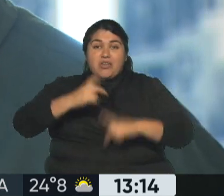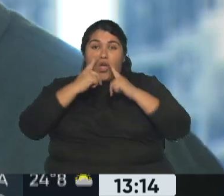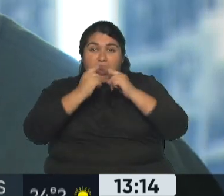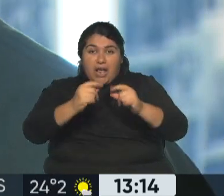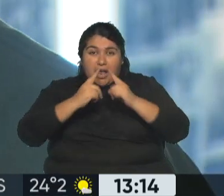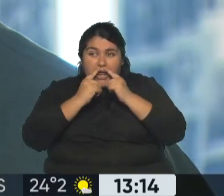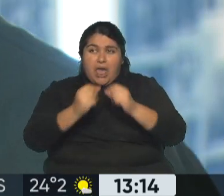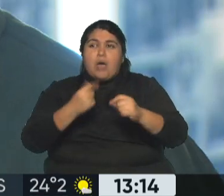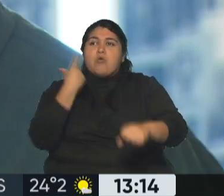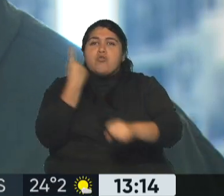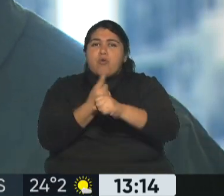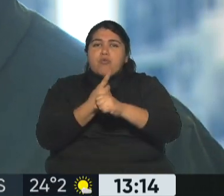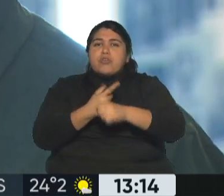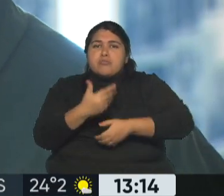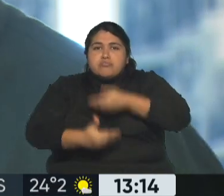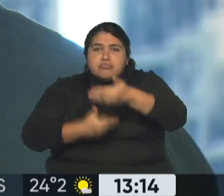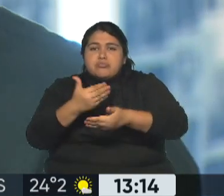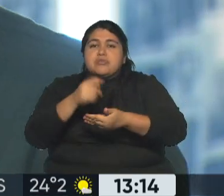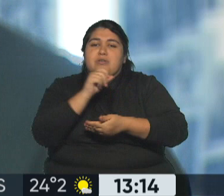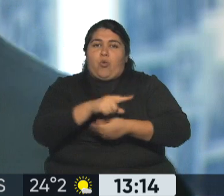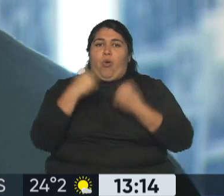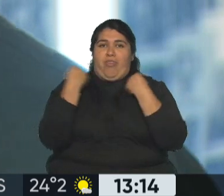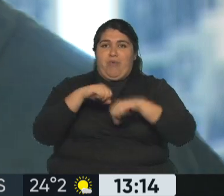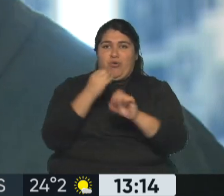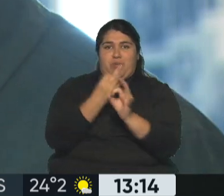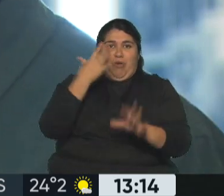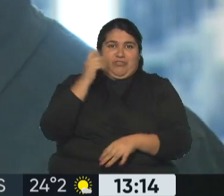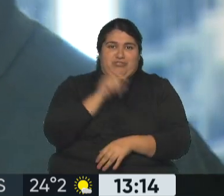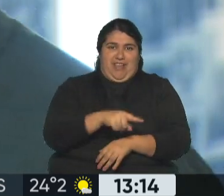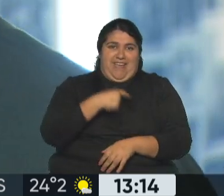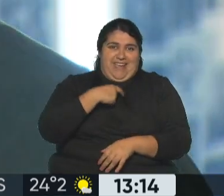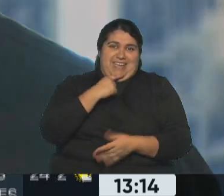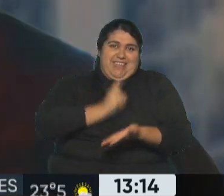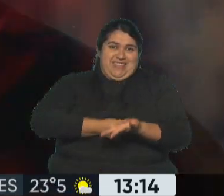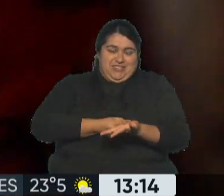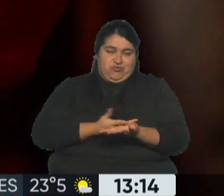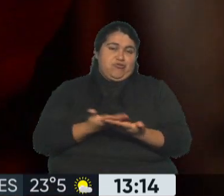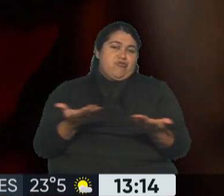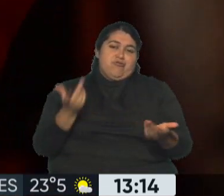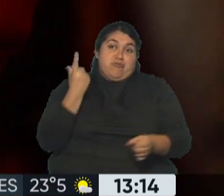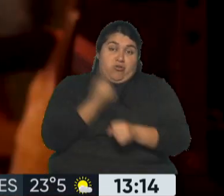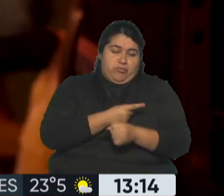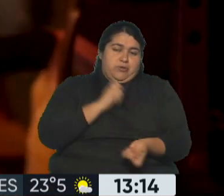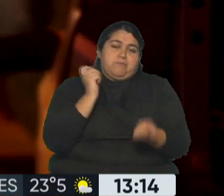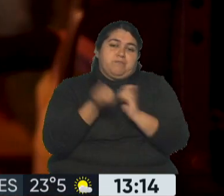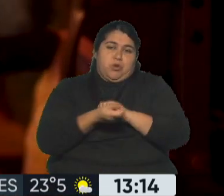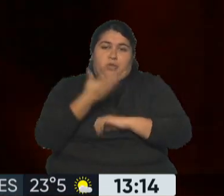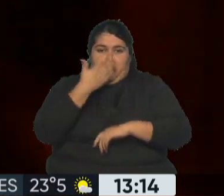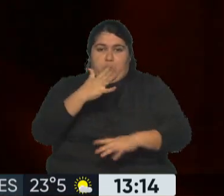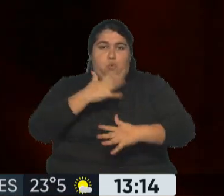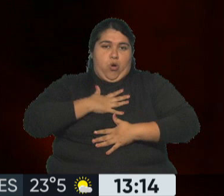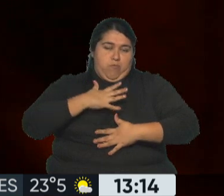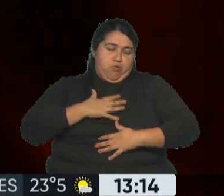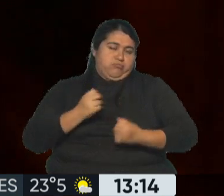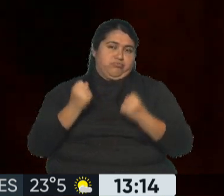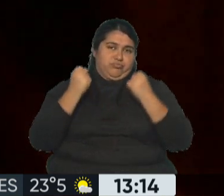podido desarrollarse como deportista en la disciplina que él quería, bueno, finalmente tiene su revancha como físico-culturista.